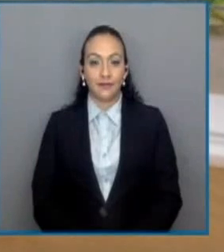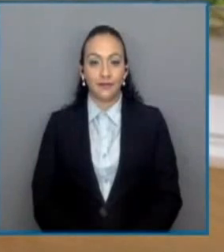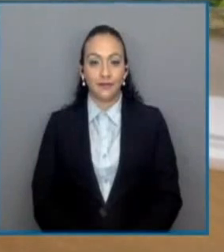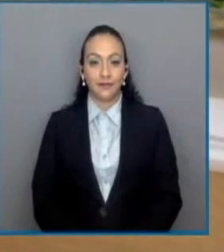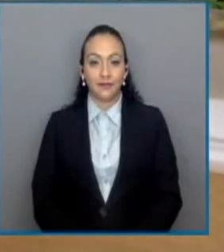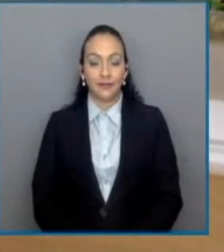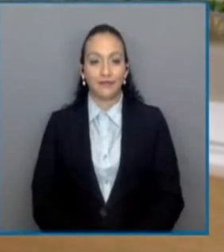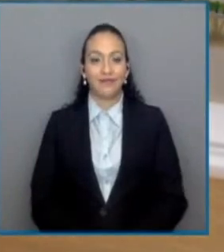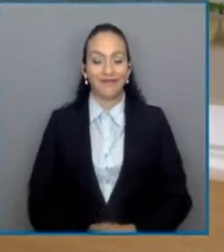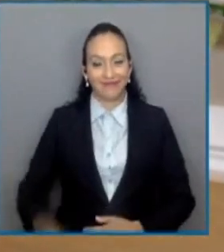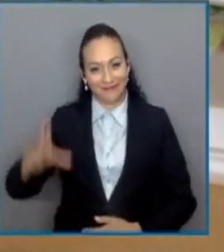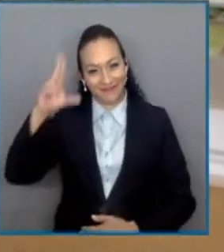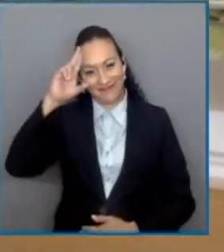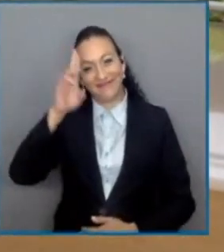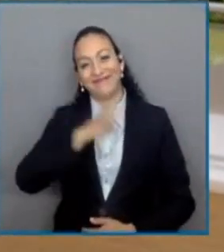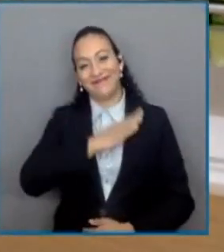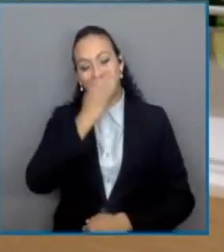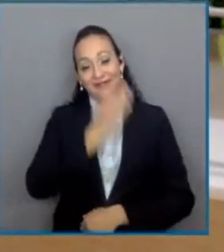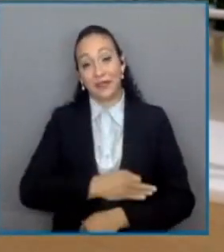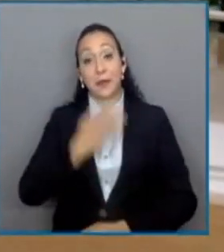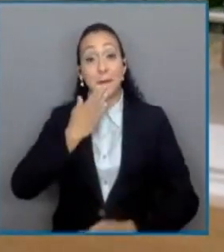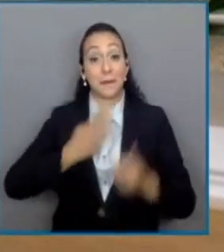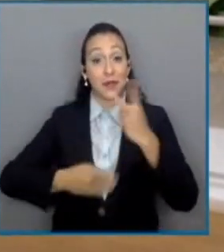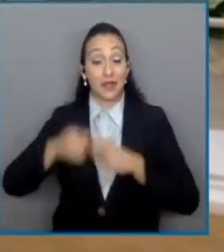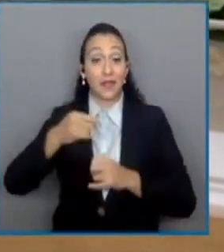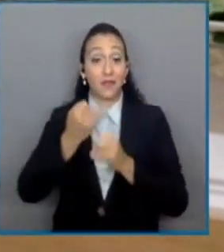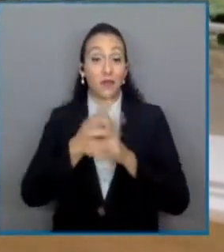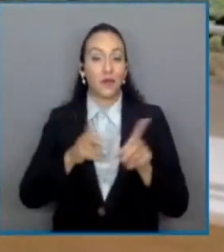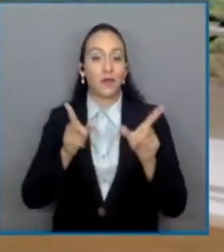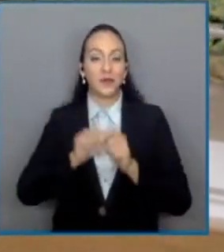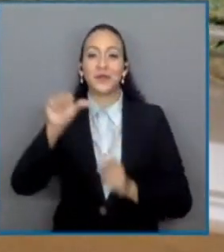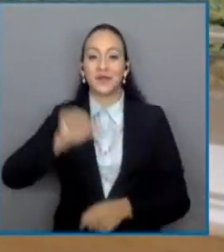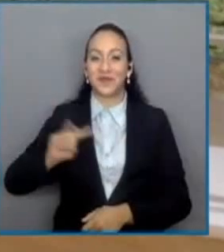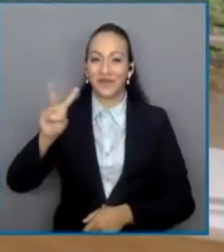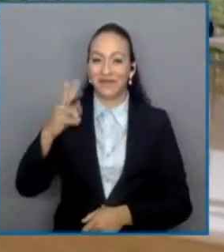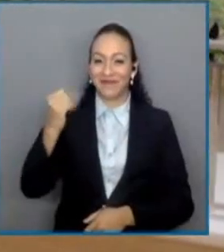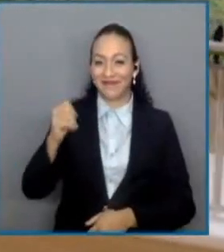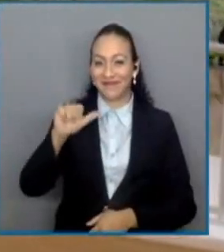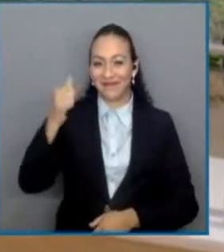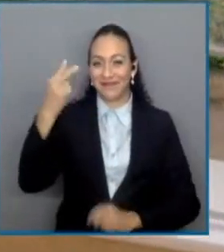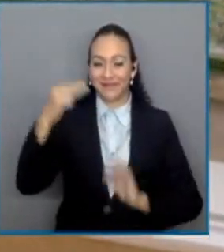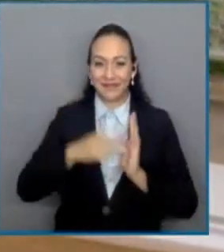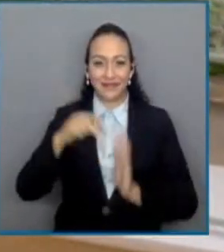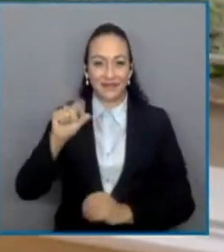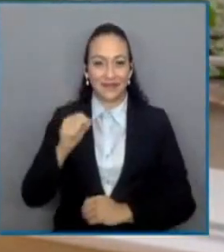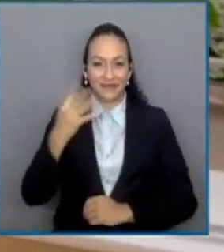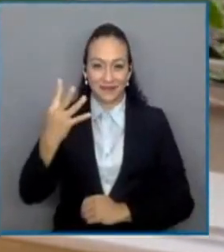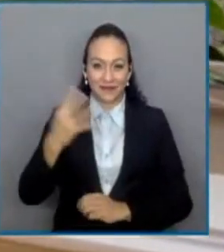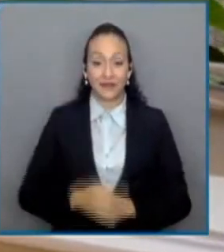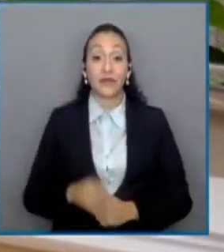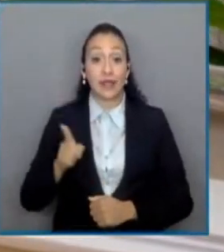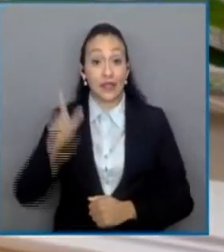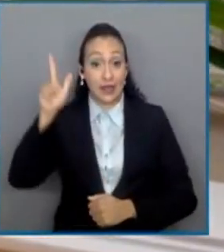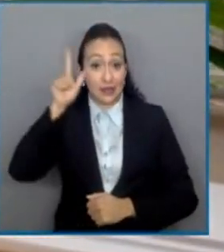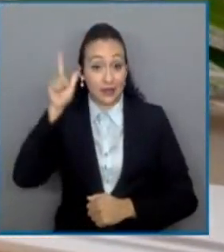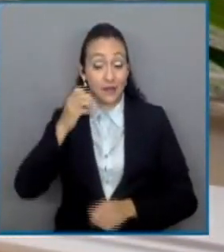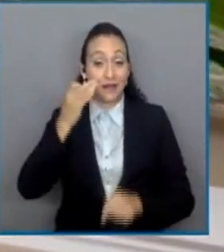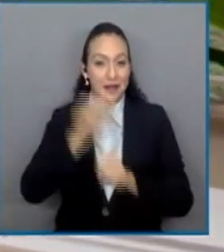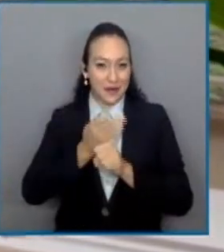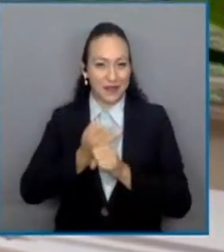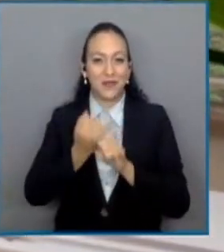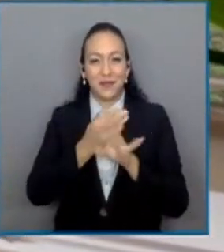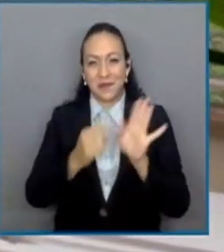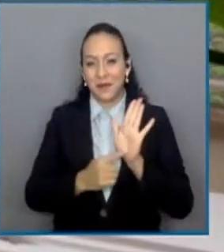buenas tardes, bienvenidos a este corte informativo, hoy viernes 9 de agosto de 2024. Soy Laura Murillo y en los próximos minutos